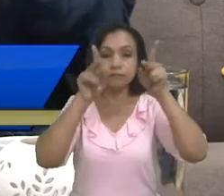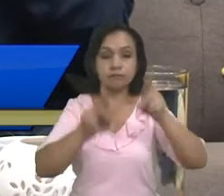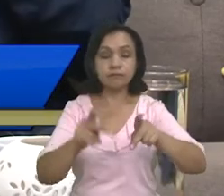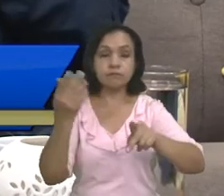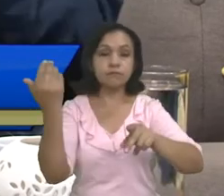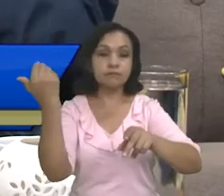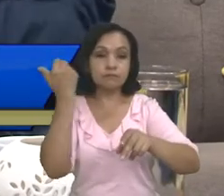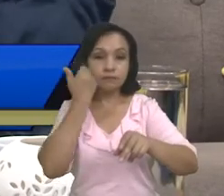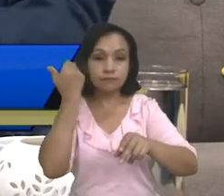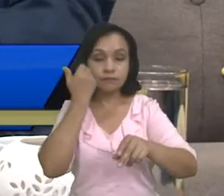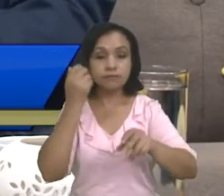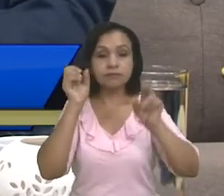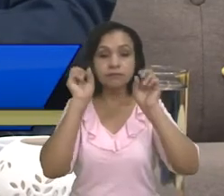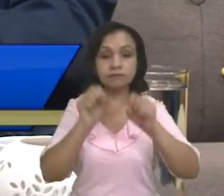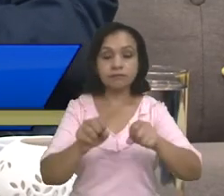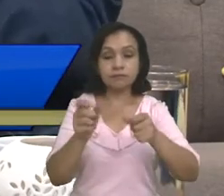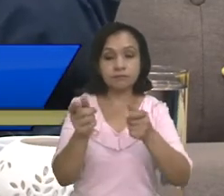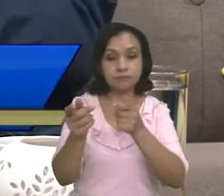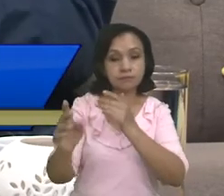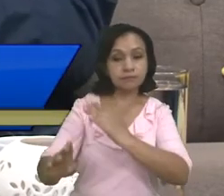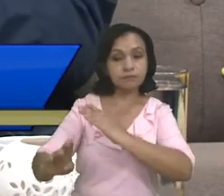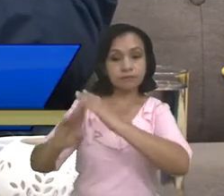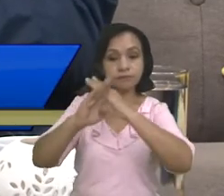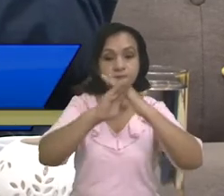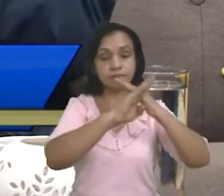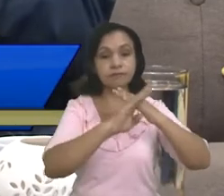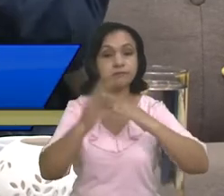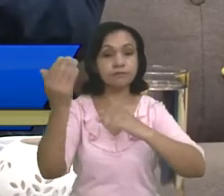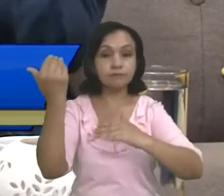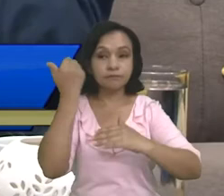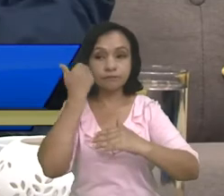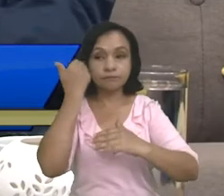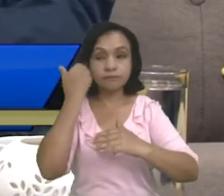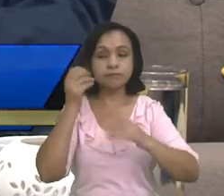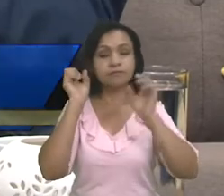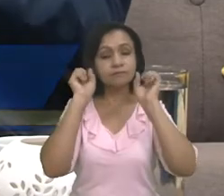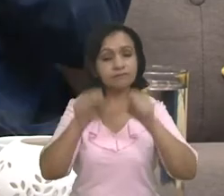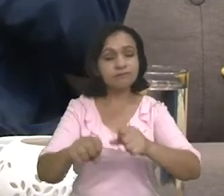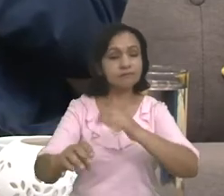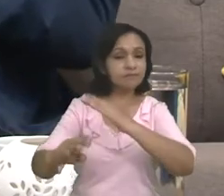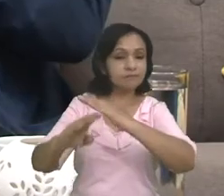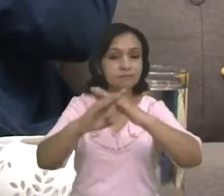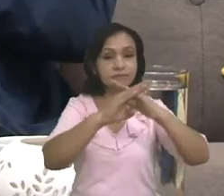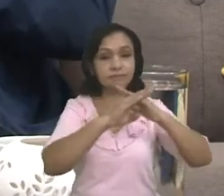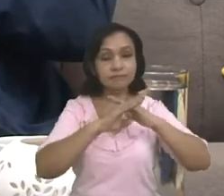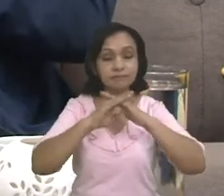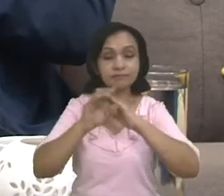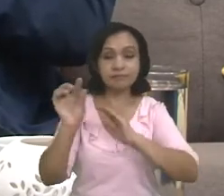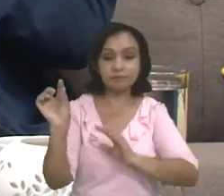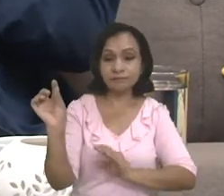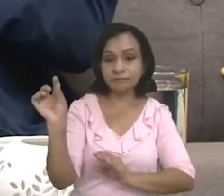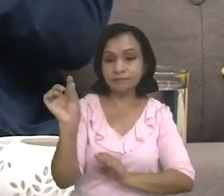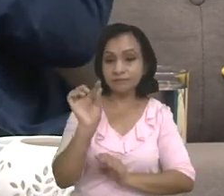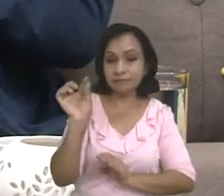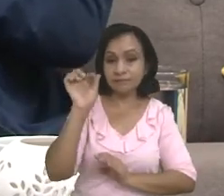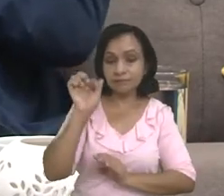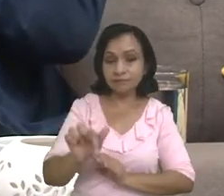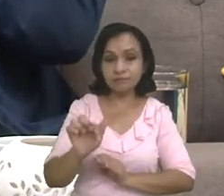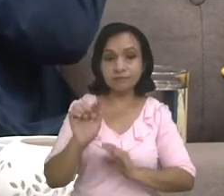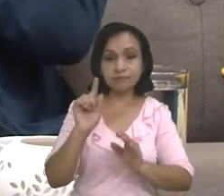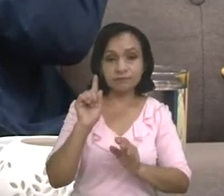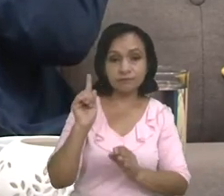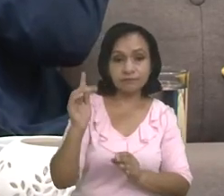así contener esta enfermedad lo más que se pueda hasta ahorita de todos los casos que